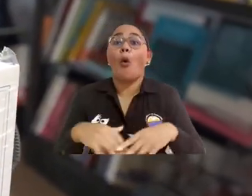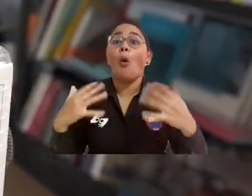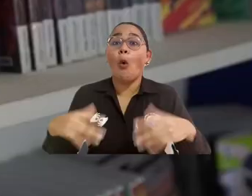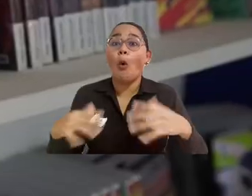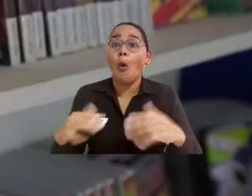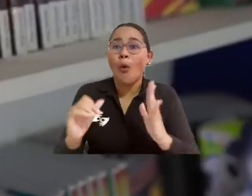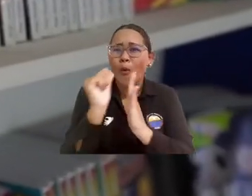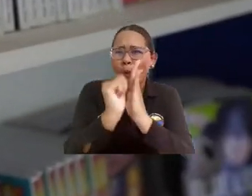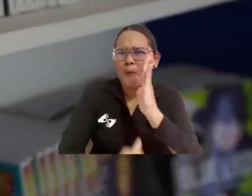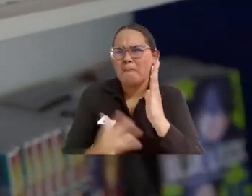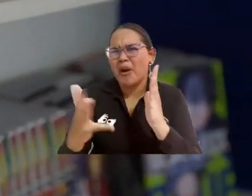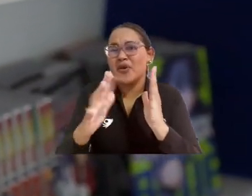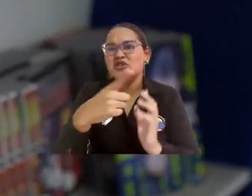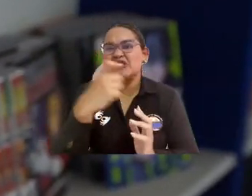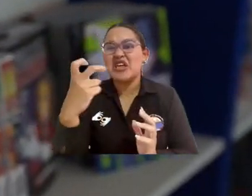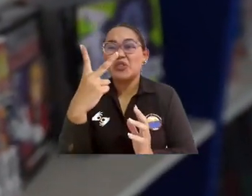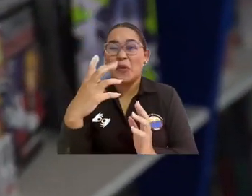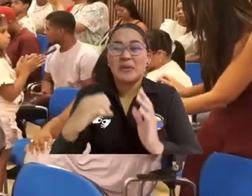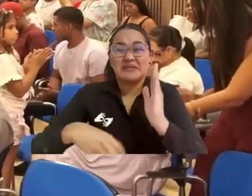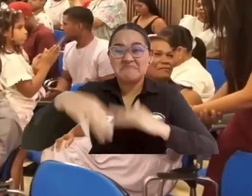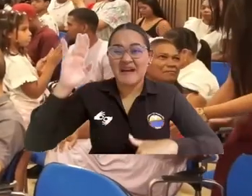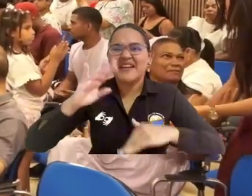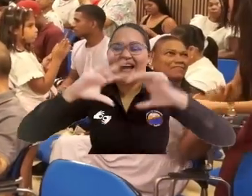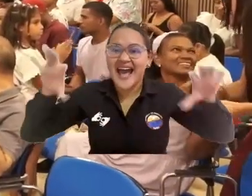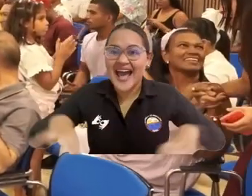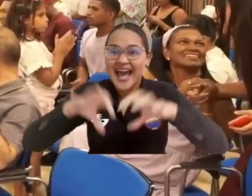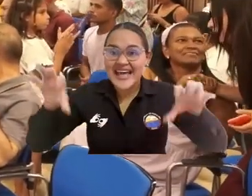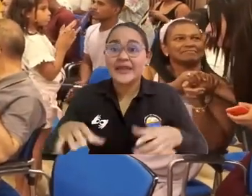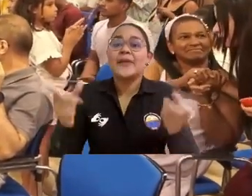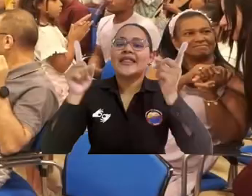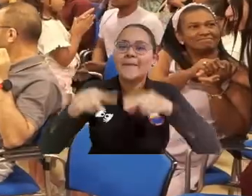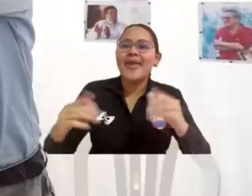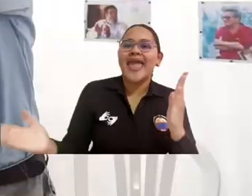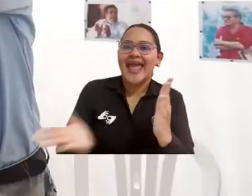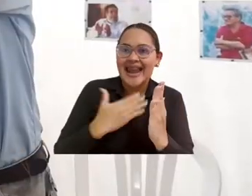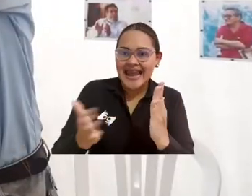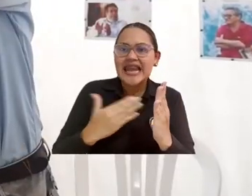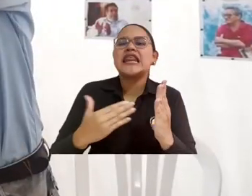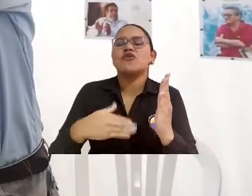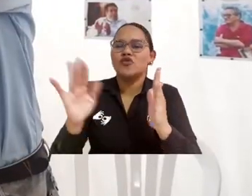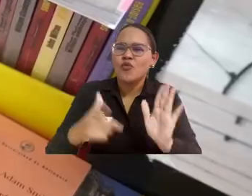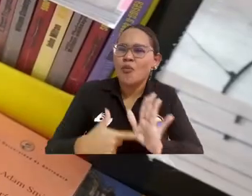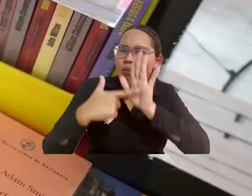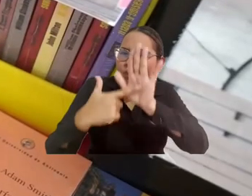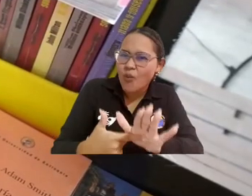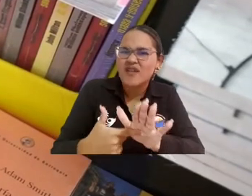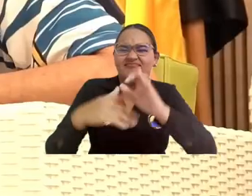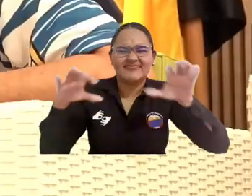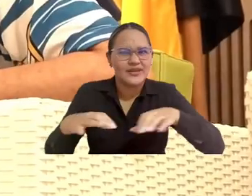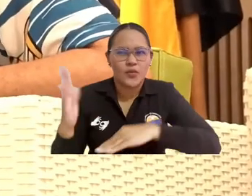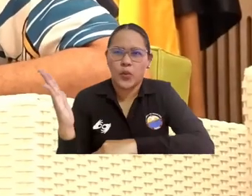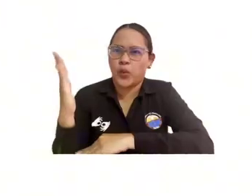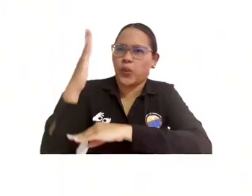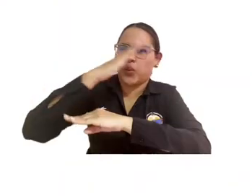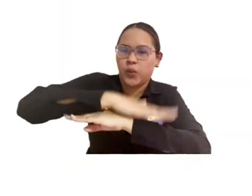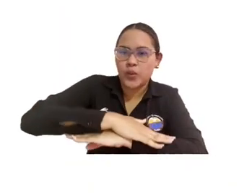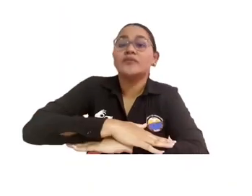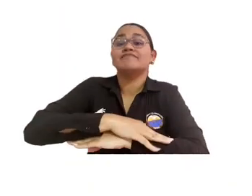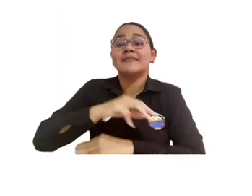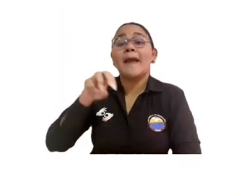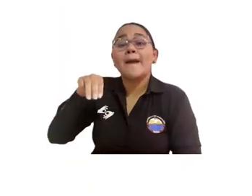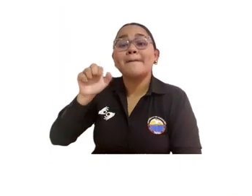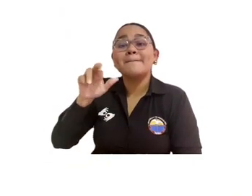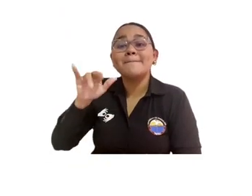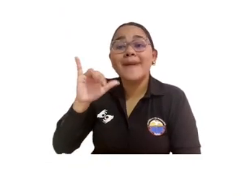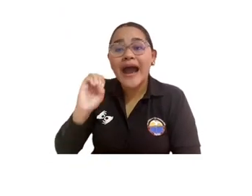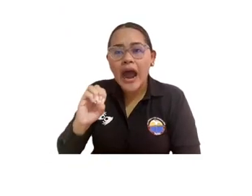de 120 eventos, tendrá exposiciones y presentaciones de libros como actividades permanentes. Invitados de lujo como Mario Mendoza